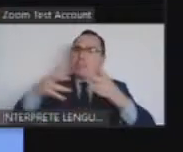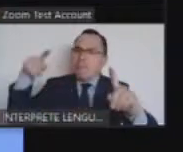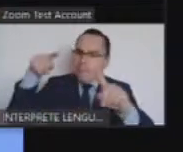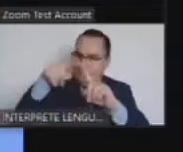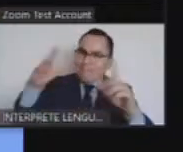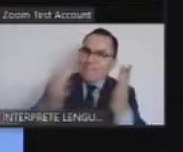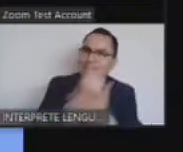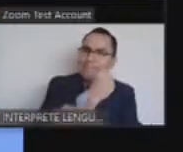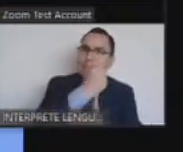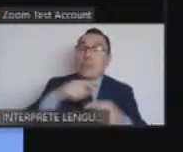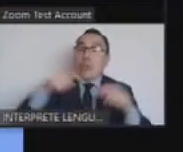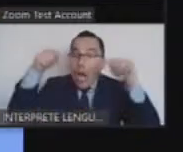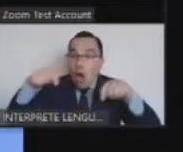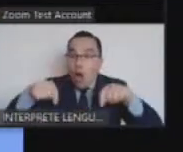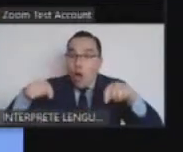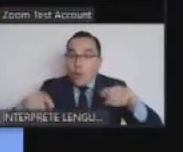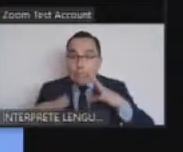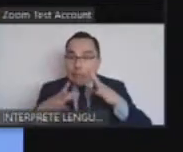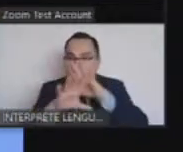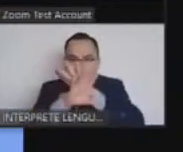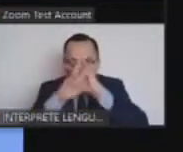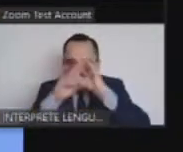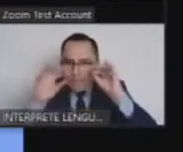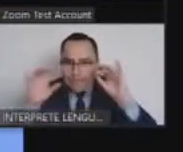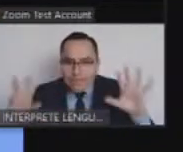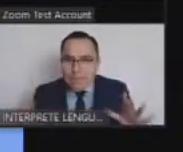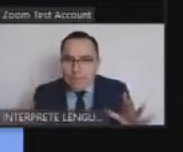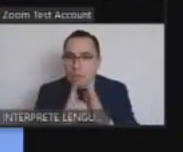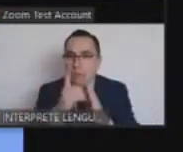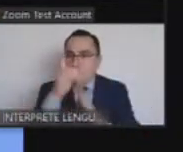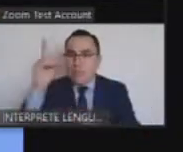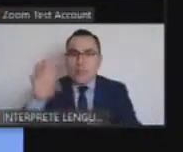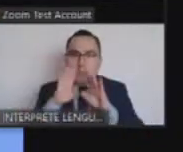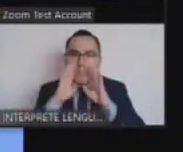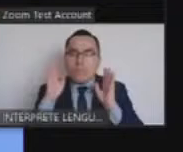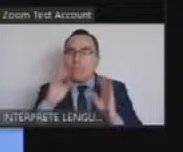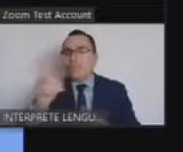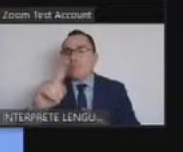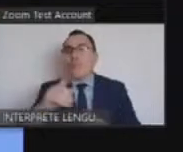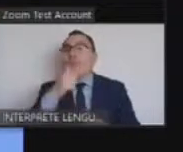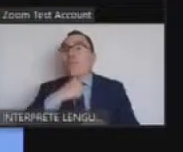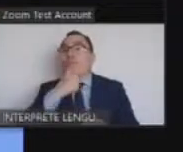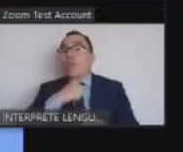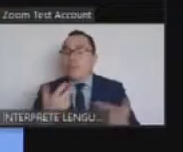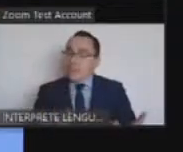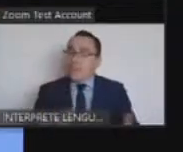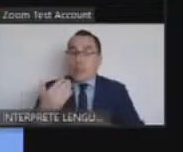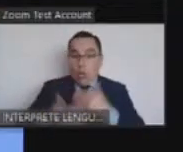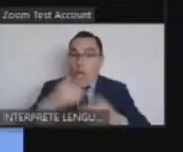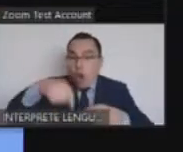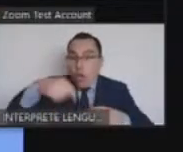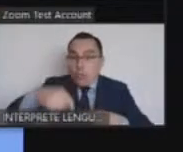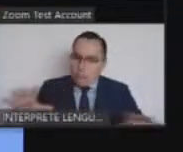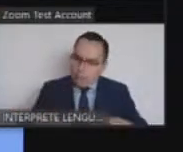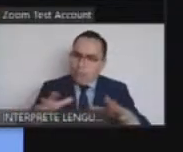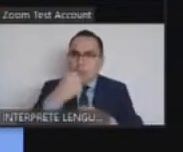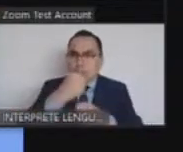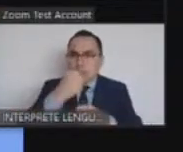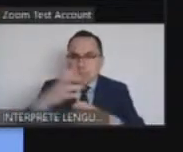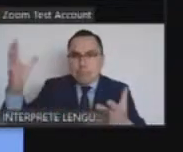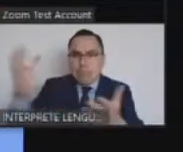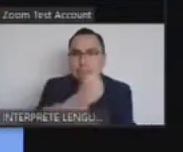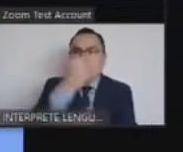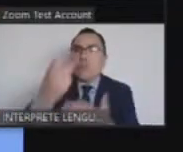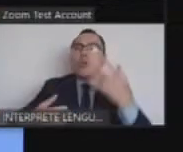está explícitamente desarrollado, ¿no? Pero sí podemos llegar a él por principios que regulan tanto al Poder Judicial como por